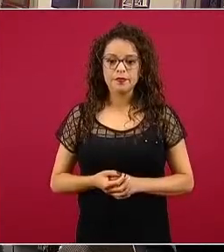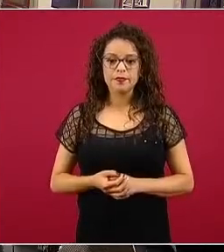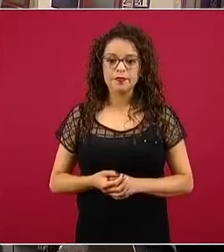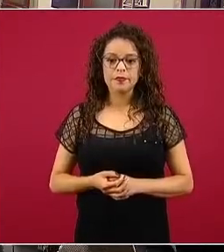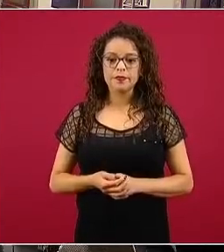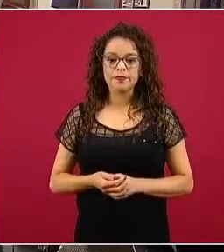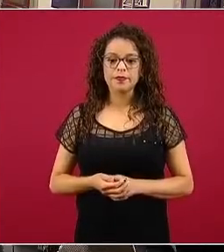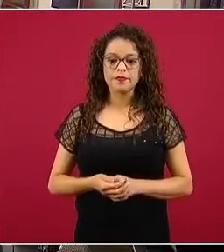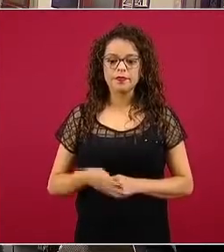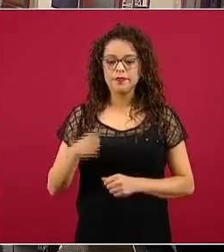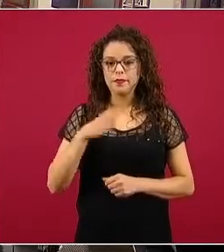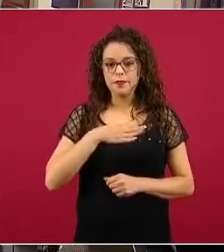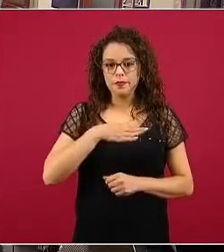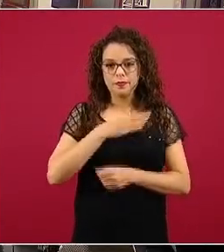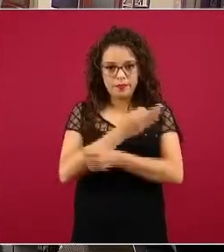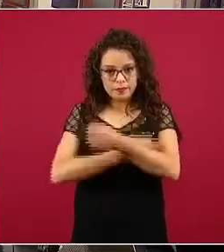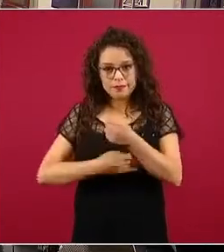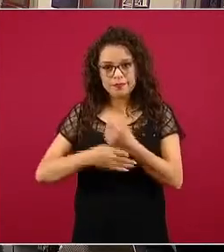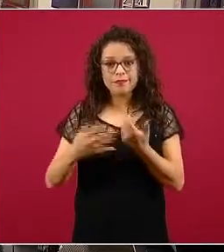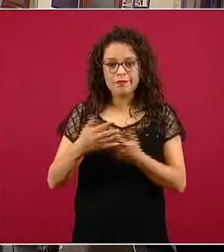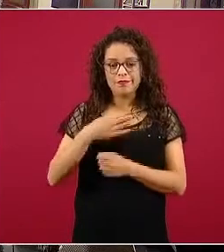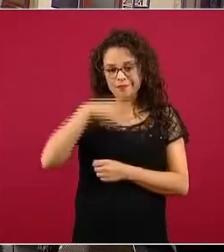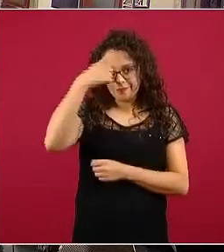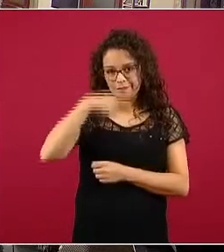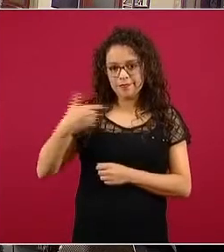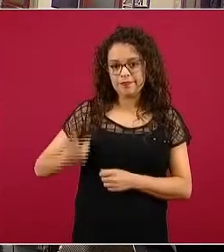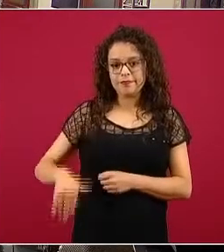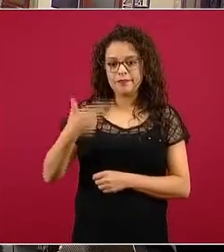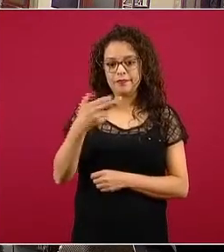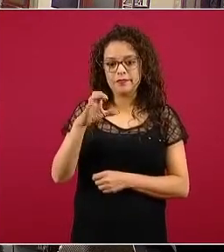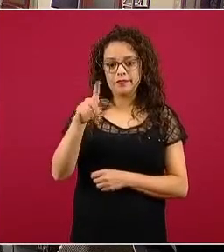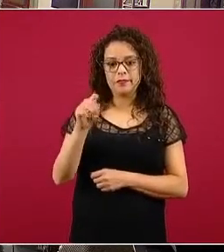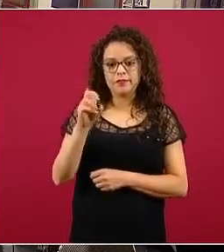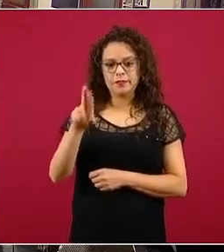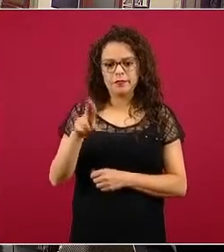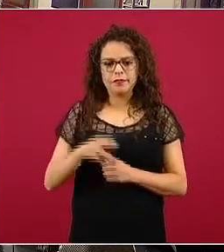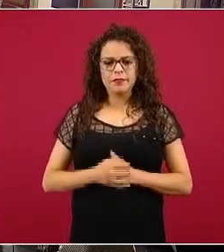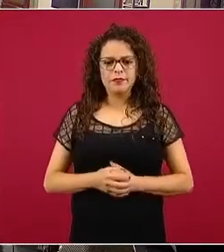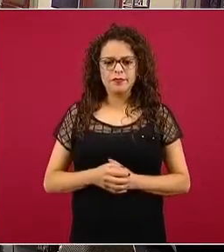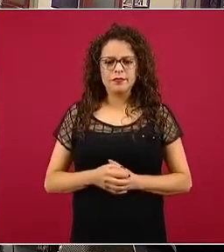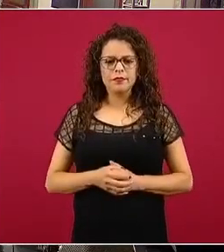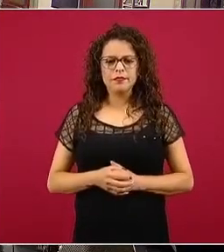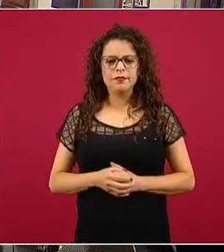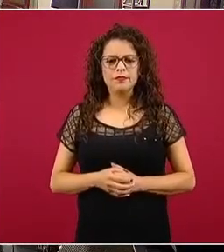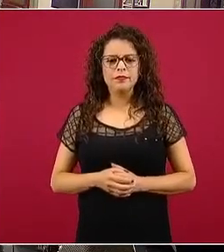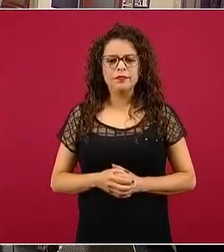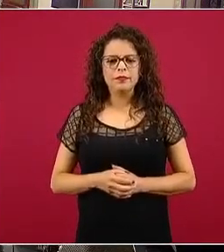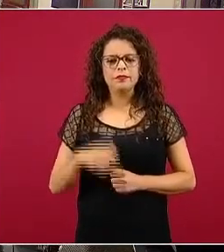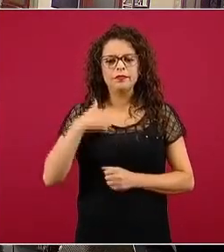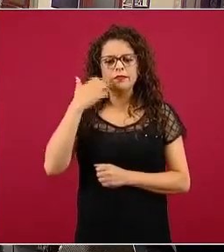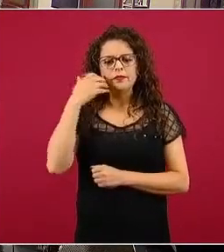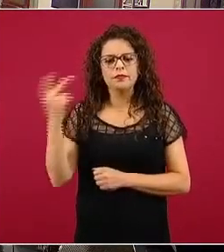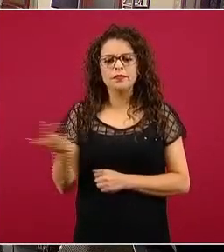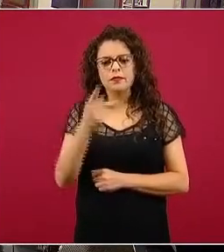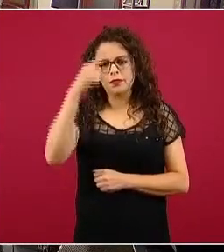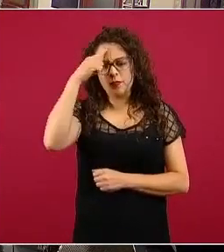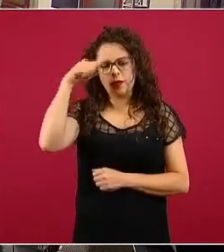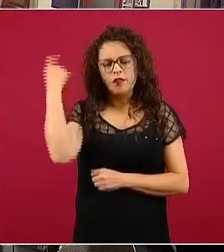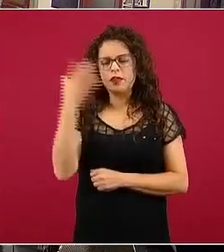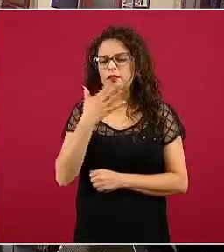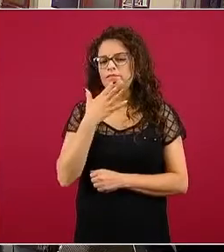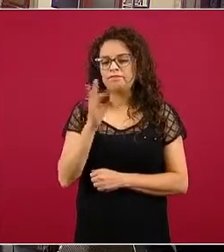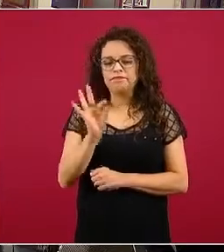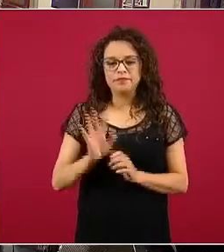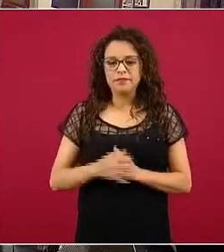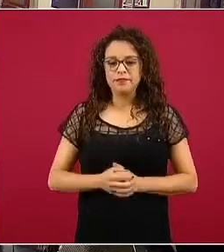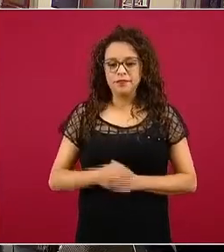Buenas tardes, buenas noches. Mi nombre es Héctor Tlatepa, de Puntos Suspensivos Radio, Puntos Suspensivos Comunicación. Mi pregunta es muy sencilla para también